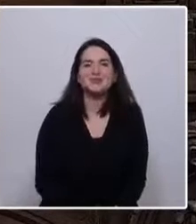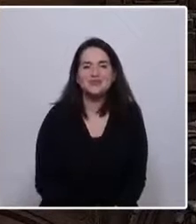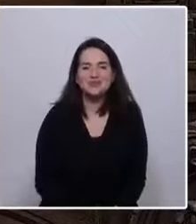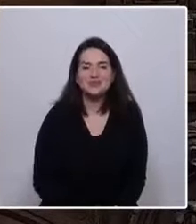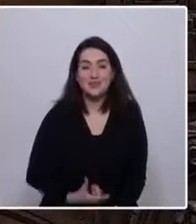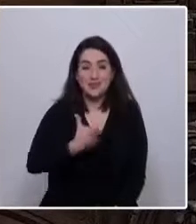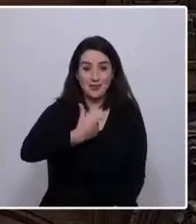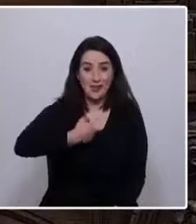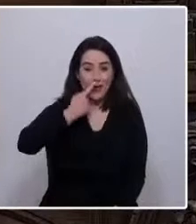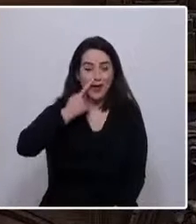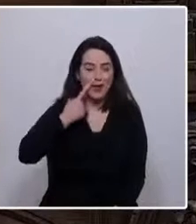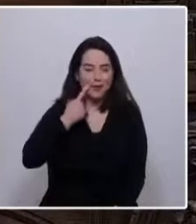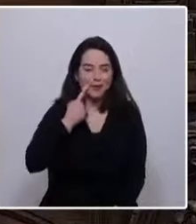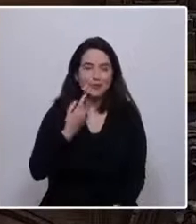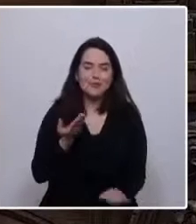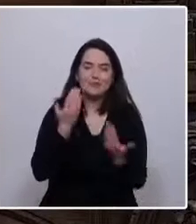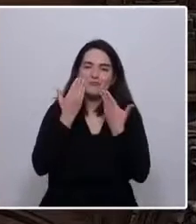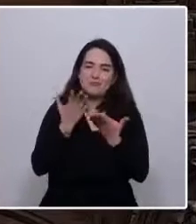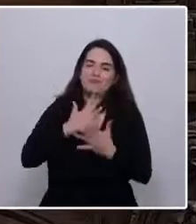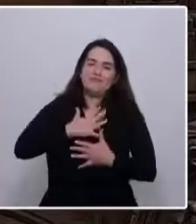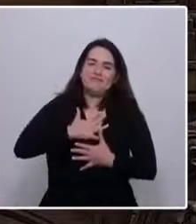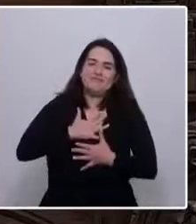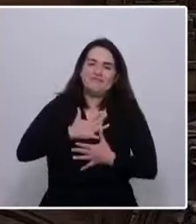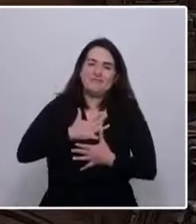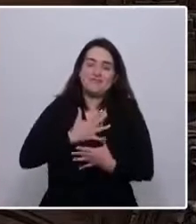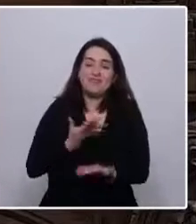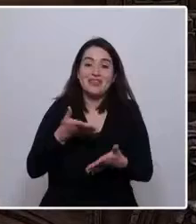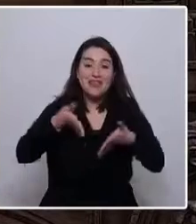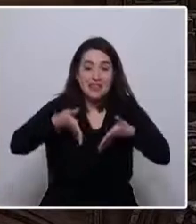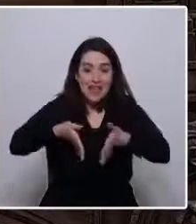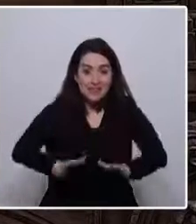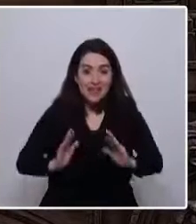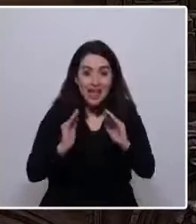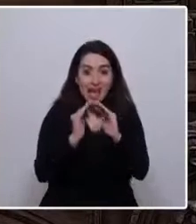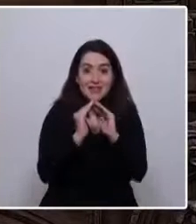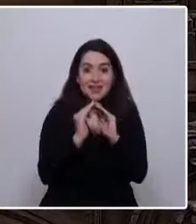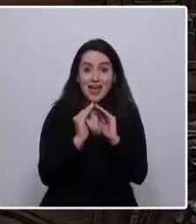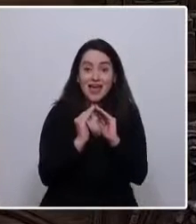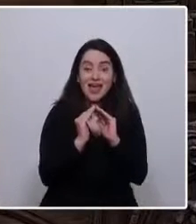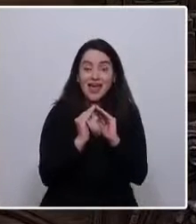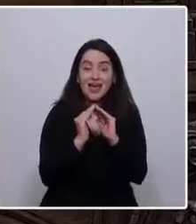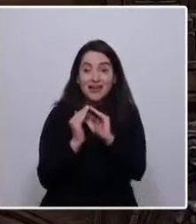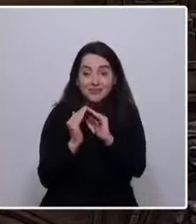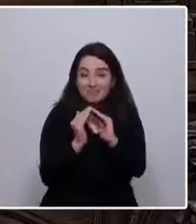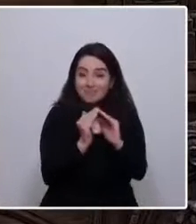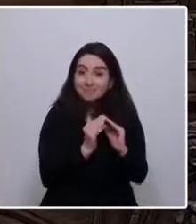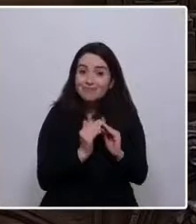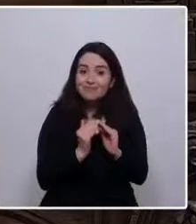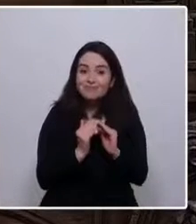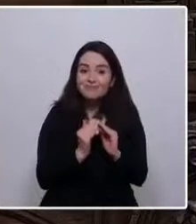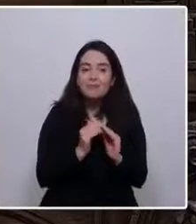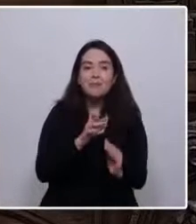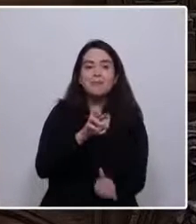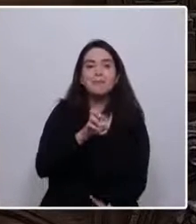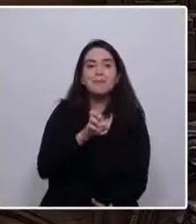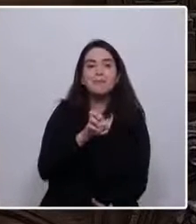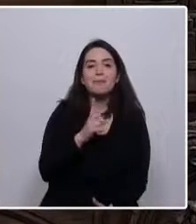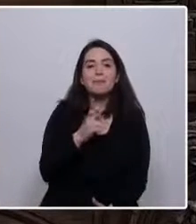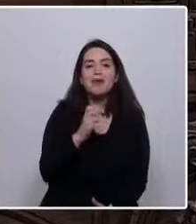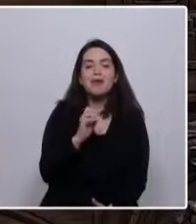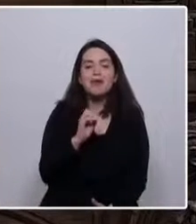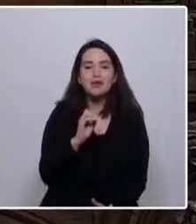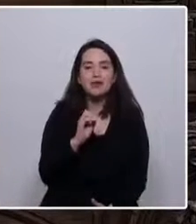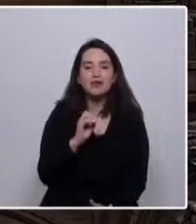un hombre privilegiado porque nací en un hogar formado por pedro un mayor de